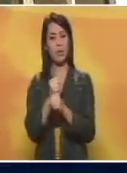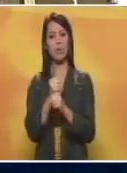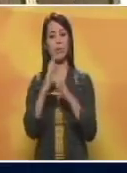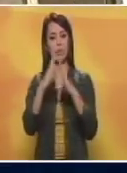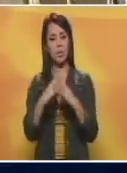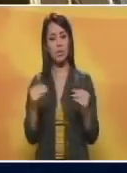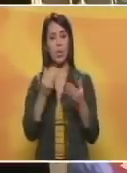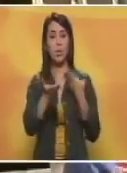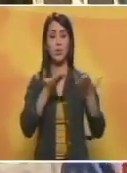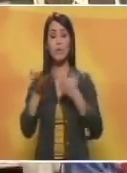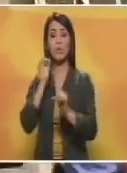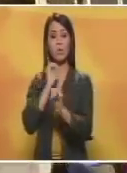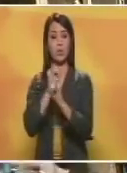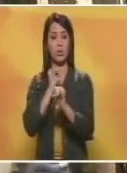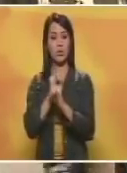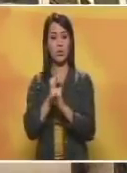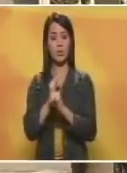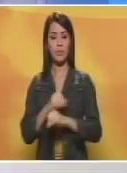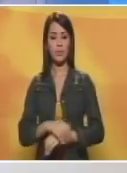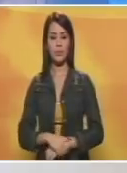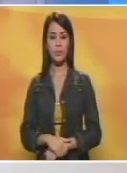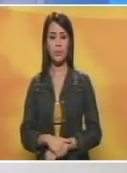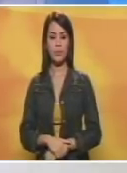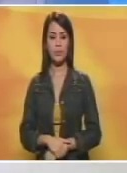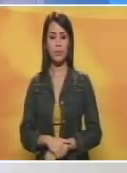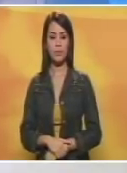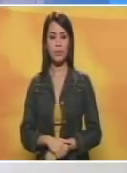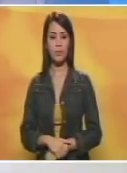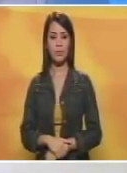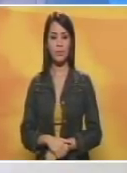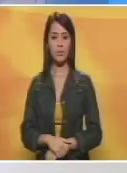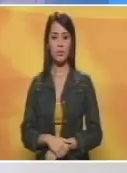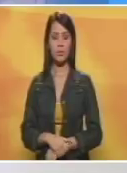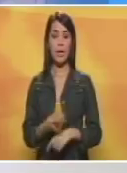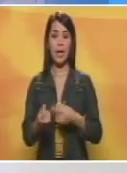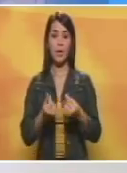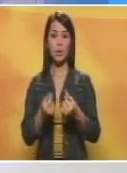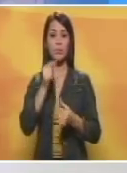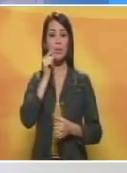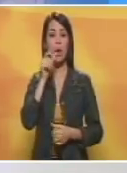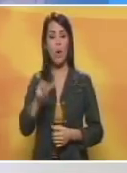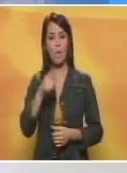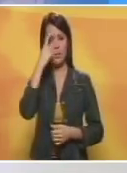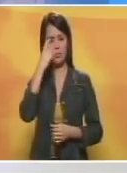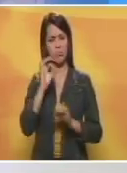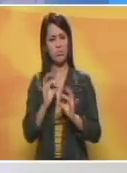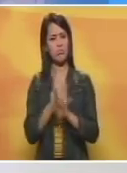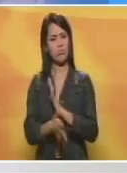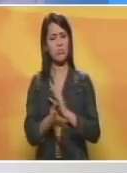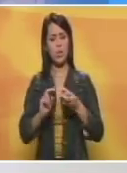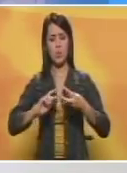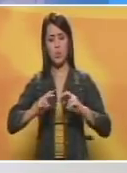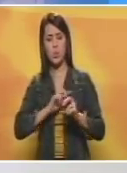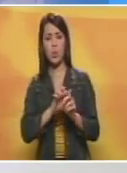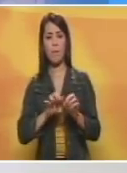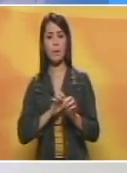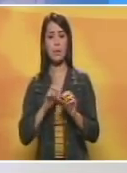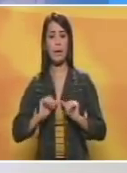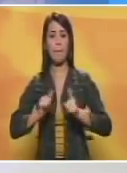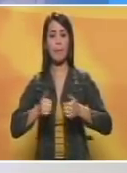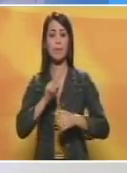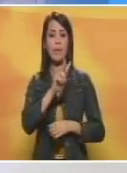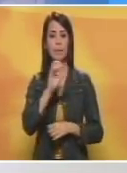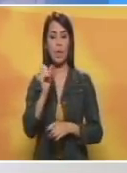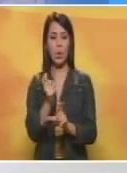todos los servicios electrónicos durante el mismo el economista luis oliveros insiste en que la reconversión monetaria que entrará en vigencia